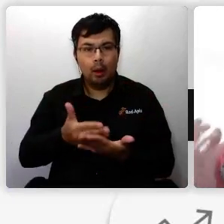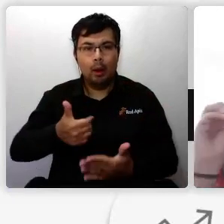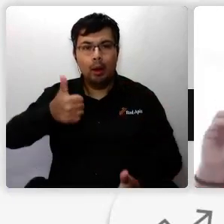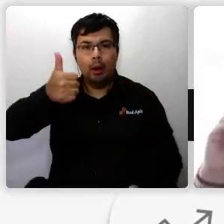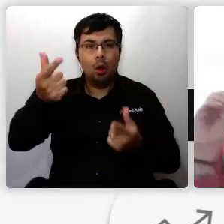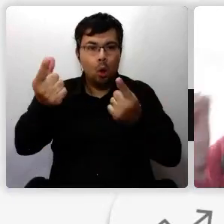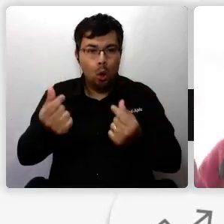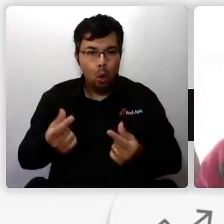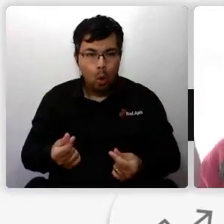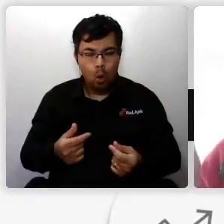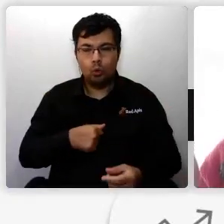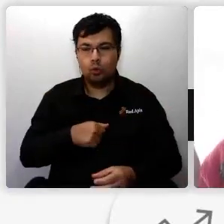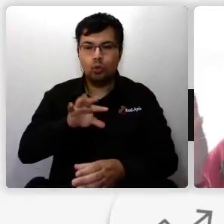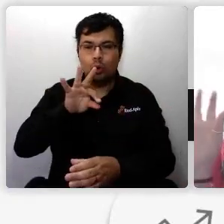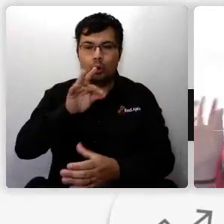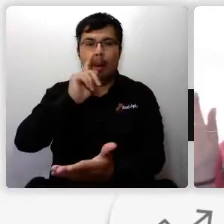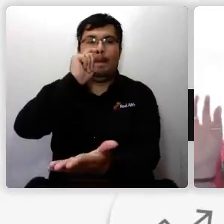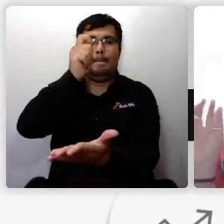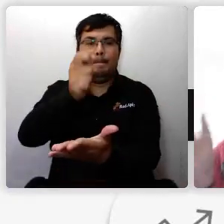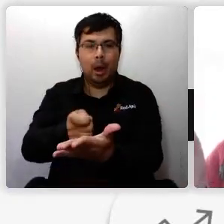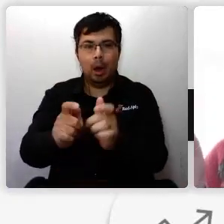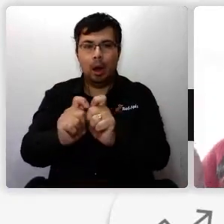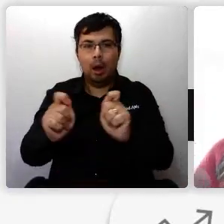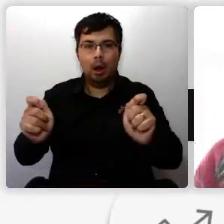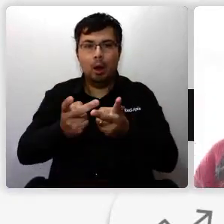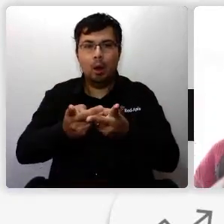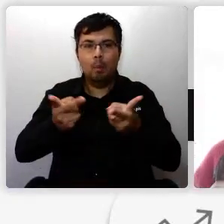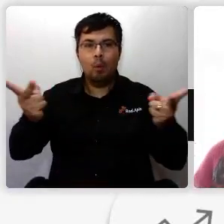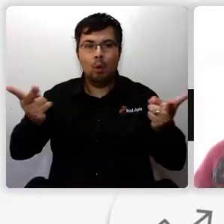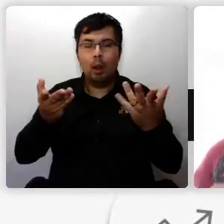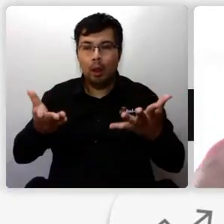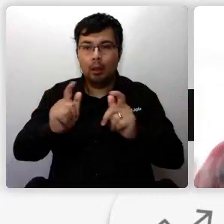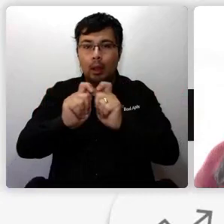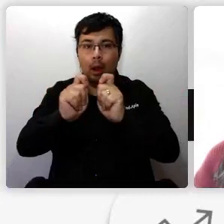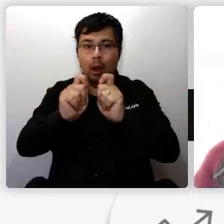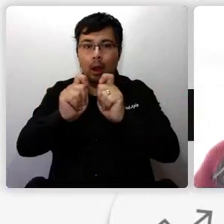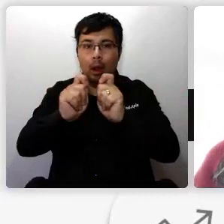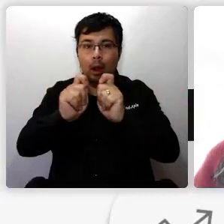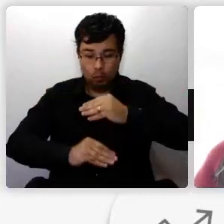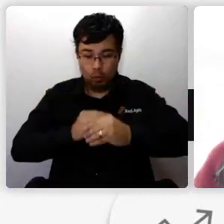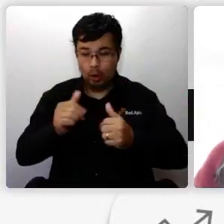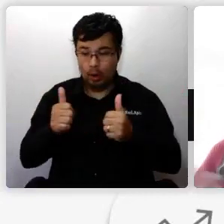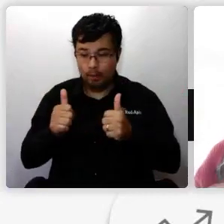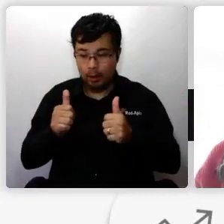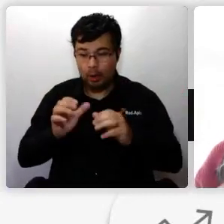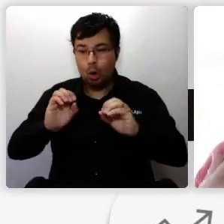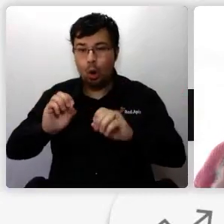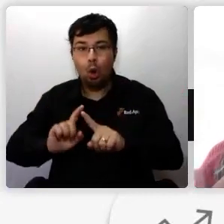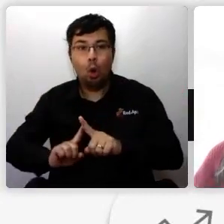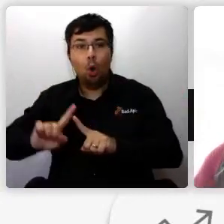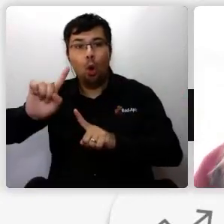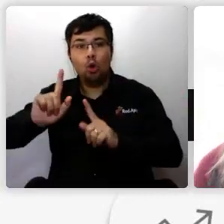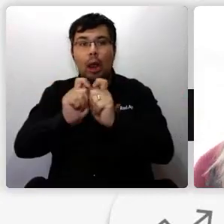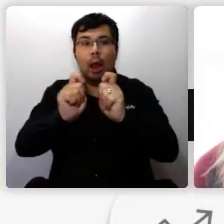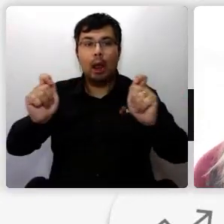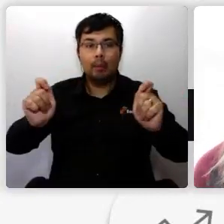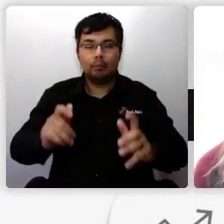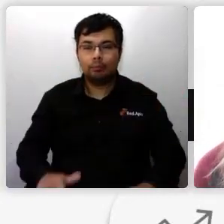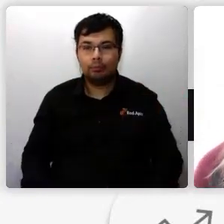publicidad? ¿Este tipo de campaña me está funcionando o tengo que pensar en hacer otro tipo de campaña? Entonces, con